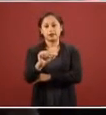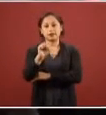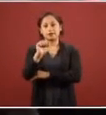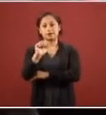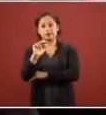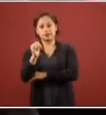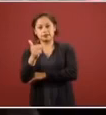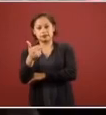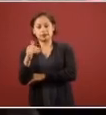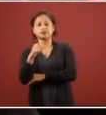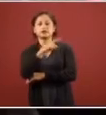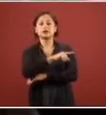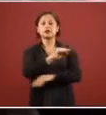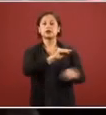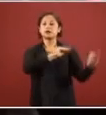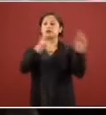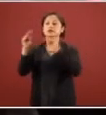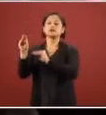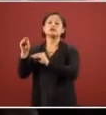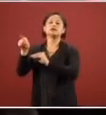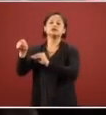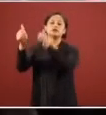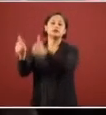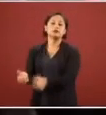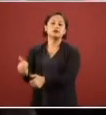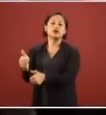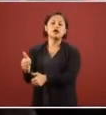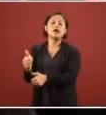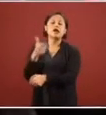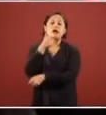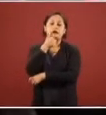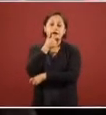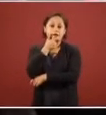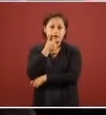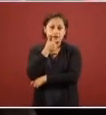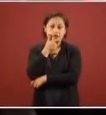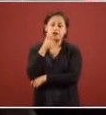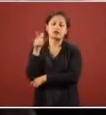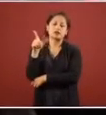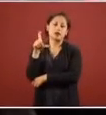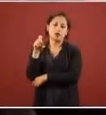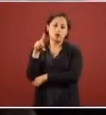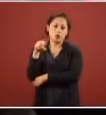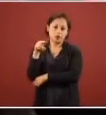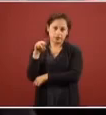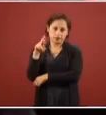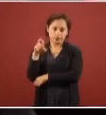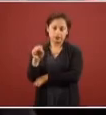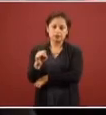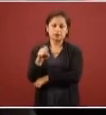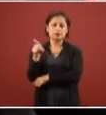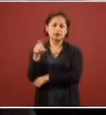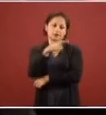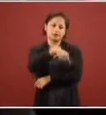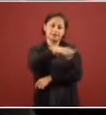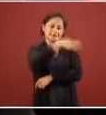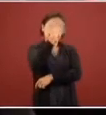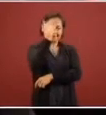recluido en Belmarsh, en Londres, Inglaterra. Y bueno, pues por todos conocido, el fundador de